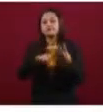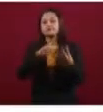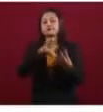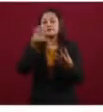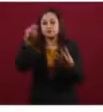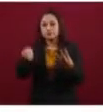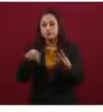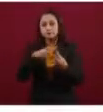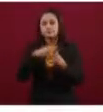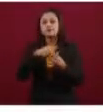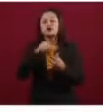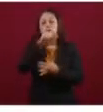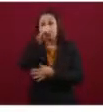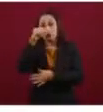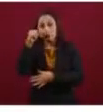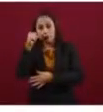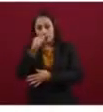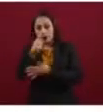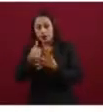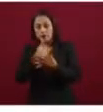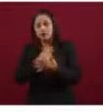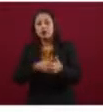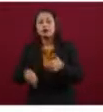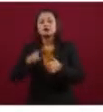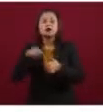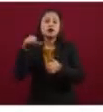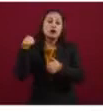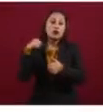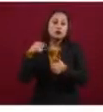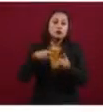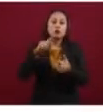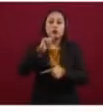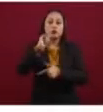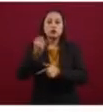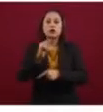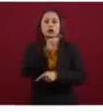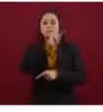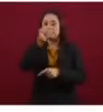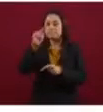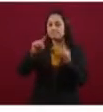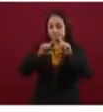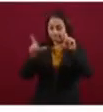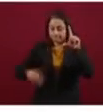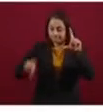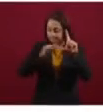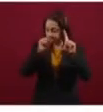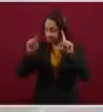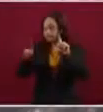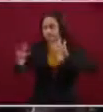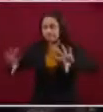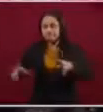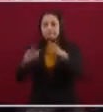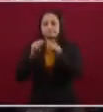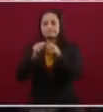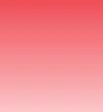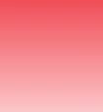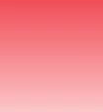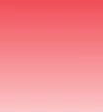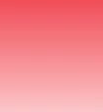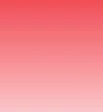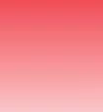ciudad juárez acapulco y el municipio de tijuana para conjuntar todas estas acciones muchas